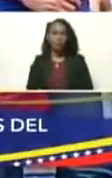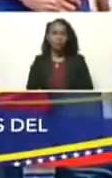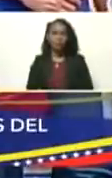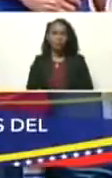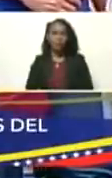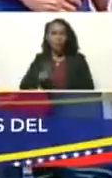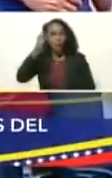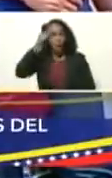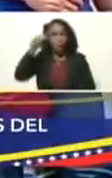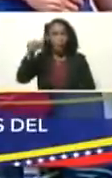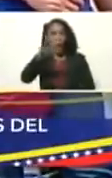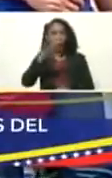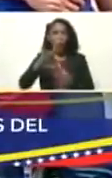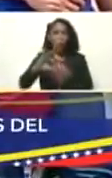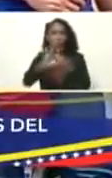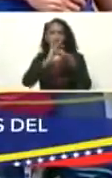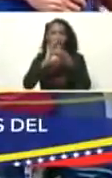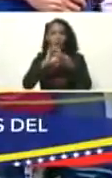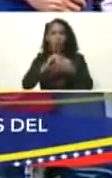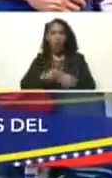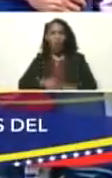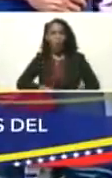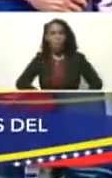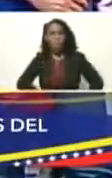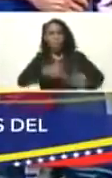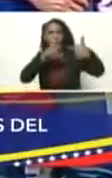el pueblo unido los entrompó